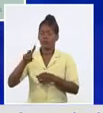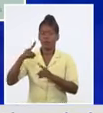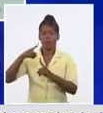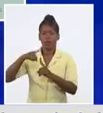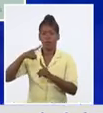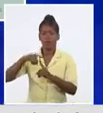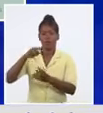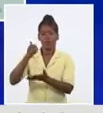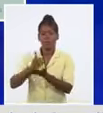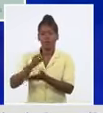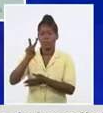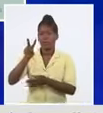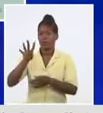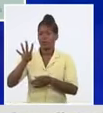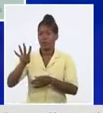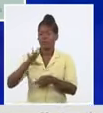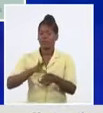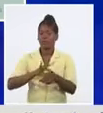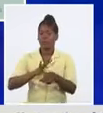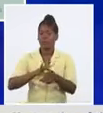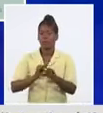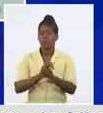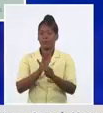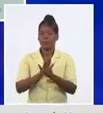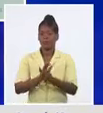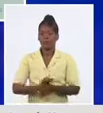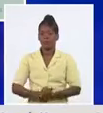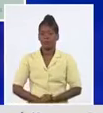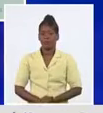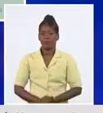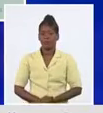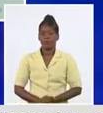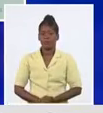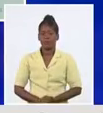confirma 24 enfermos de COVID-19.